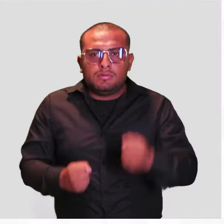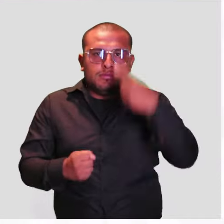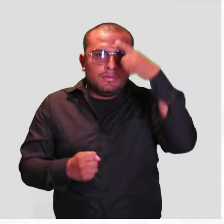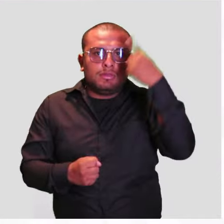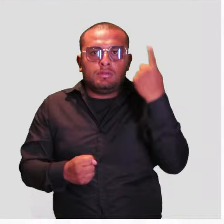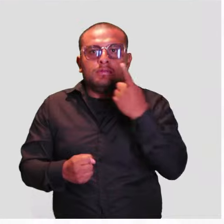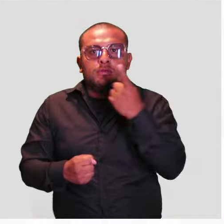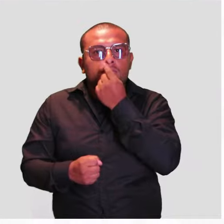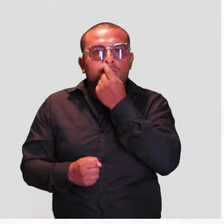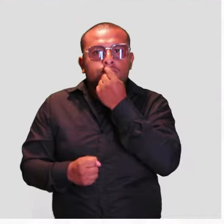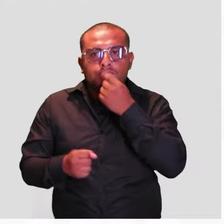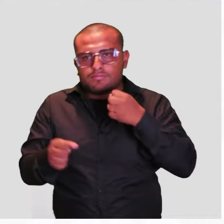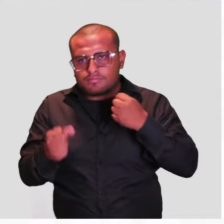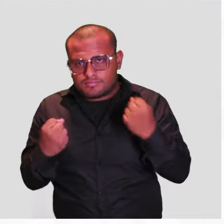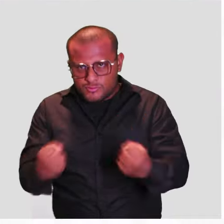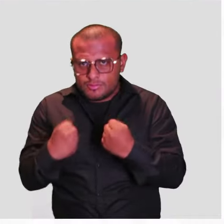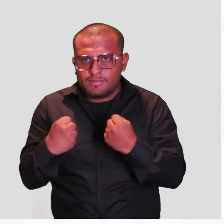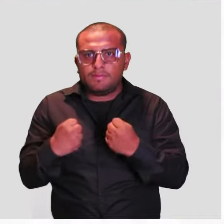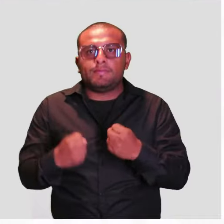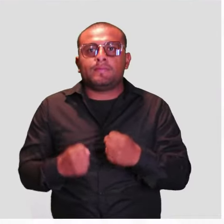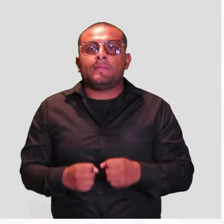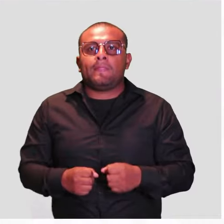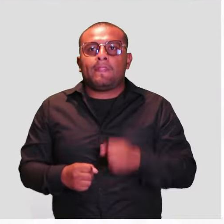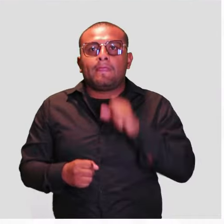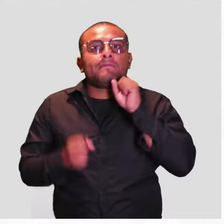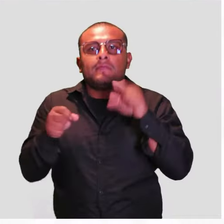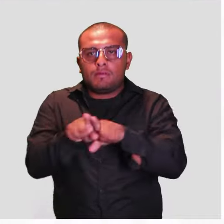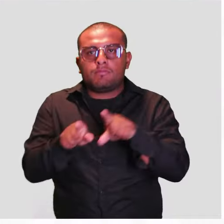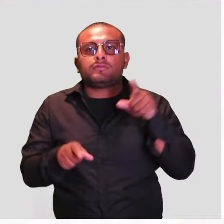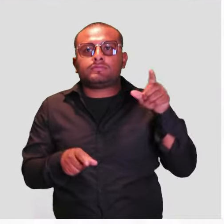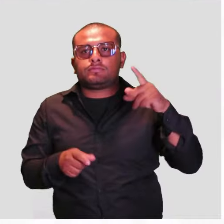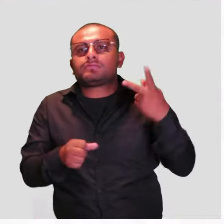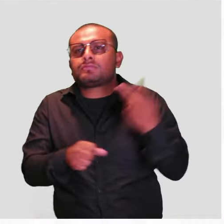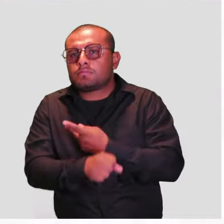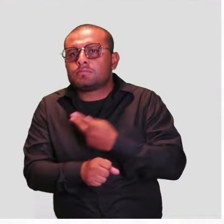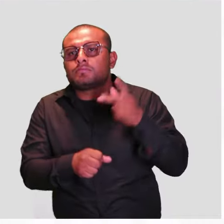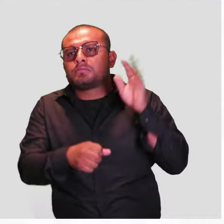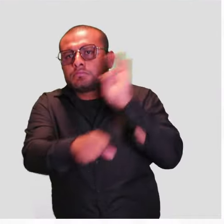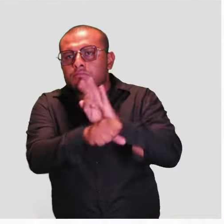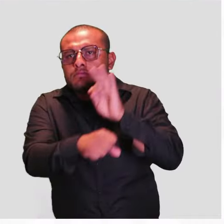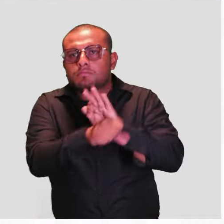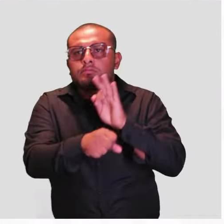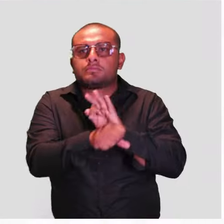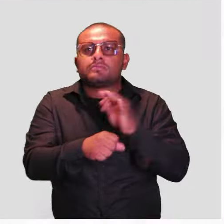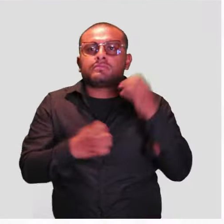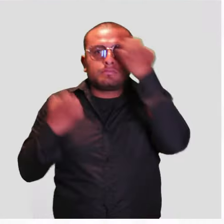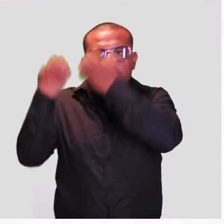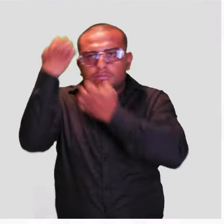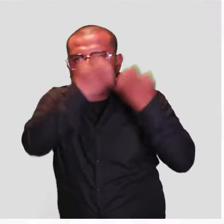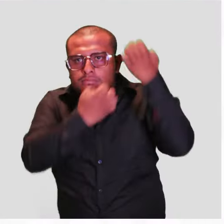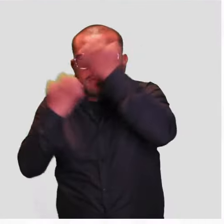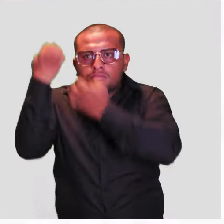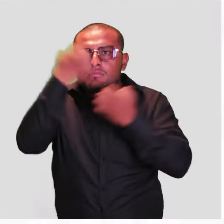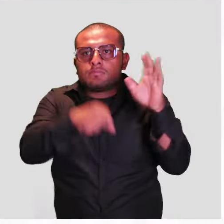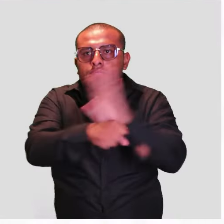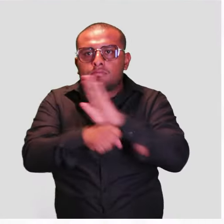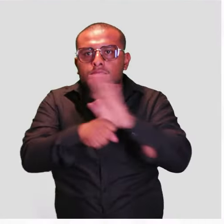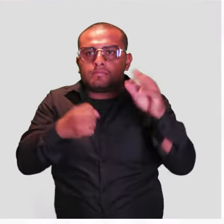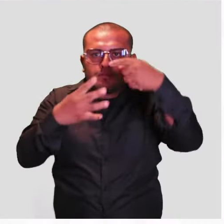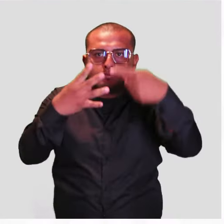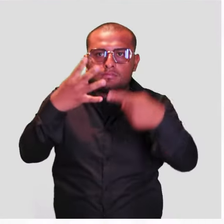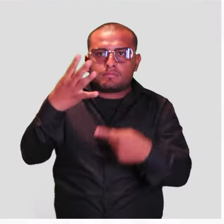Habremos de revisar cada una de las prestaciones que reciben los trabajadores al interior de la policía, los elementos, porque hay que homologar el salario y hay